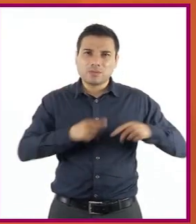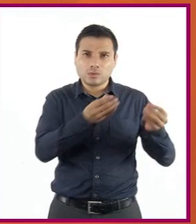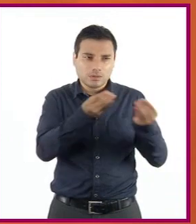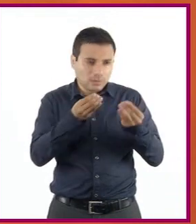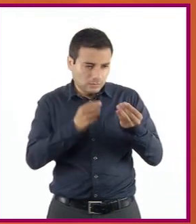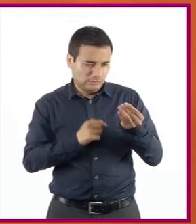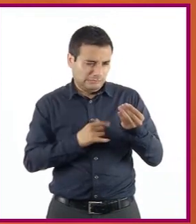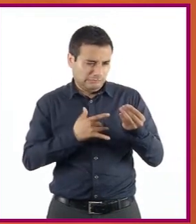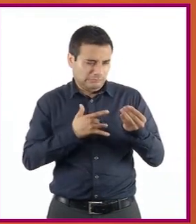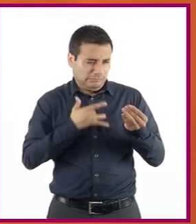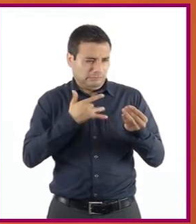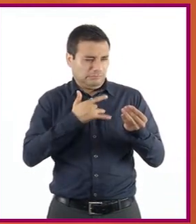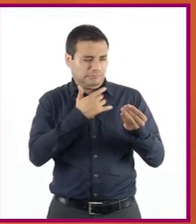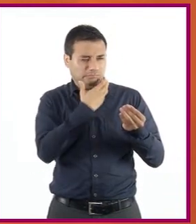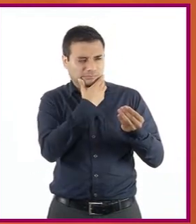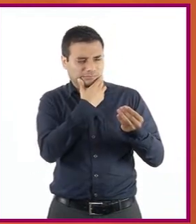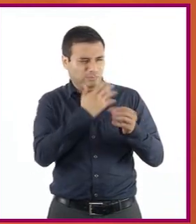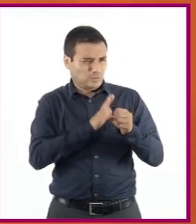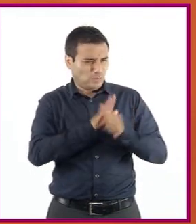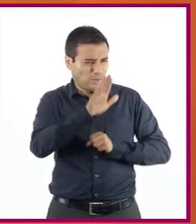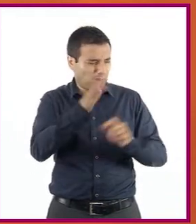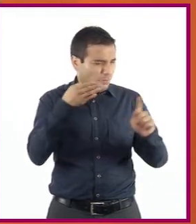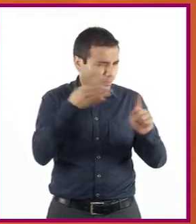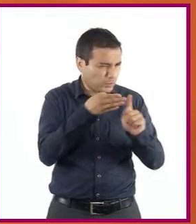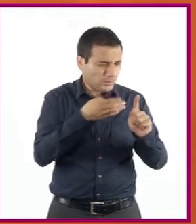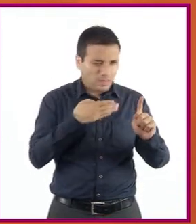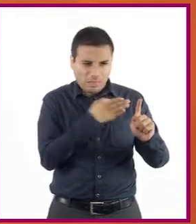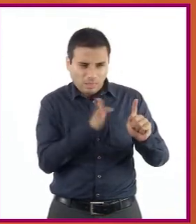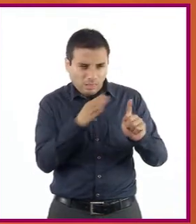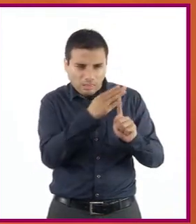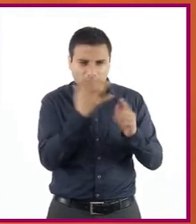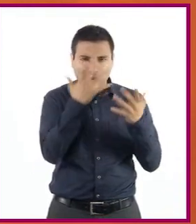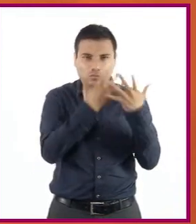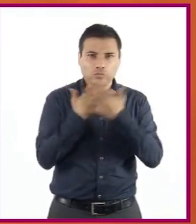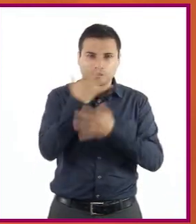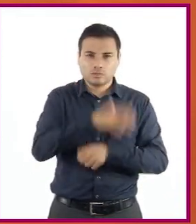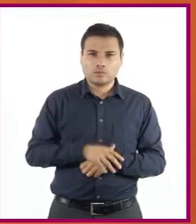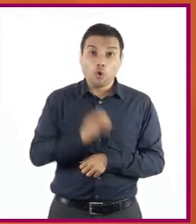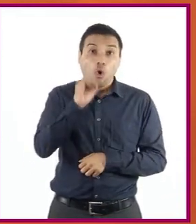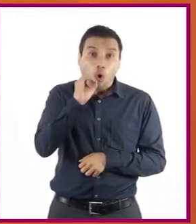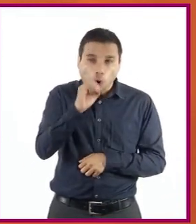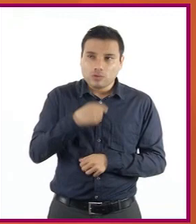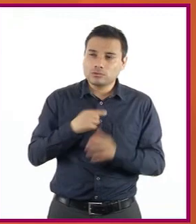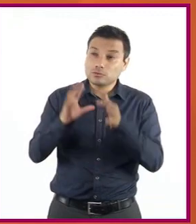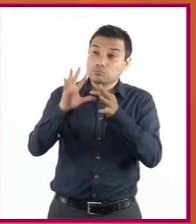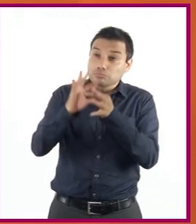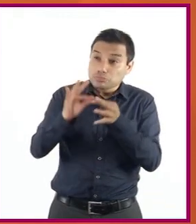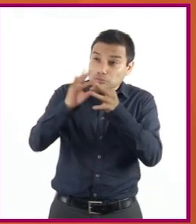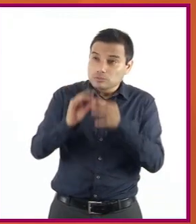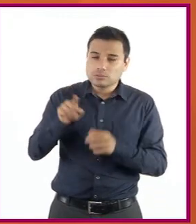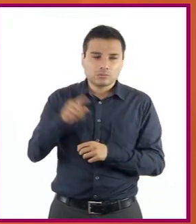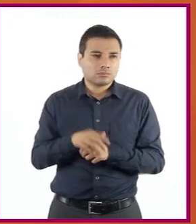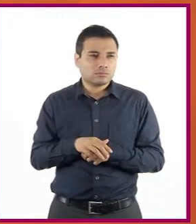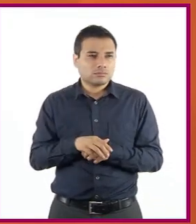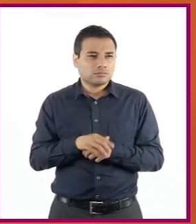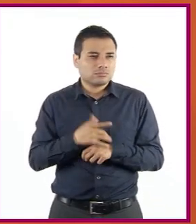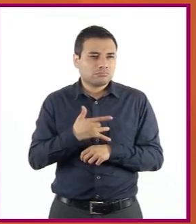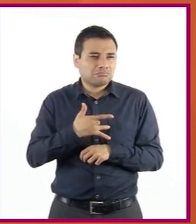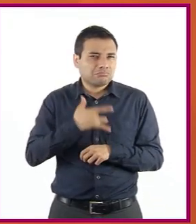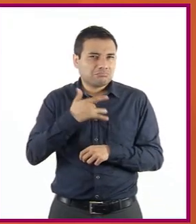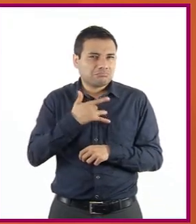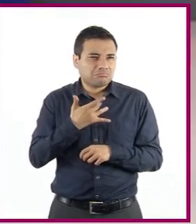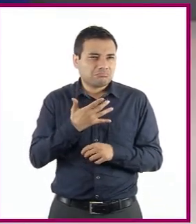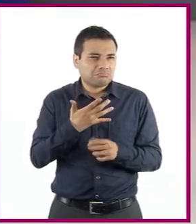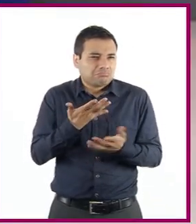entenderá correctamente nuestra solicitud o puede ser que nuestro mensaje no cause el impacto que